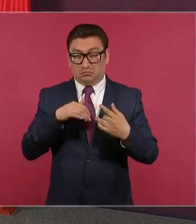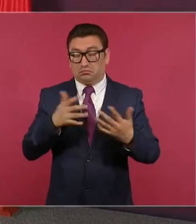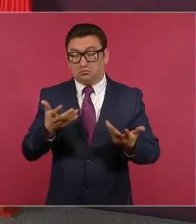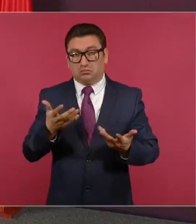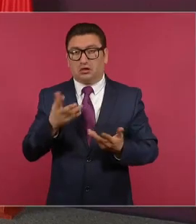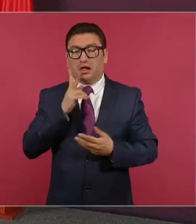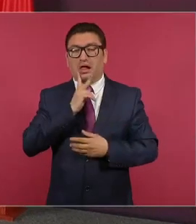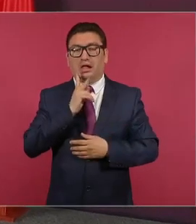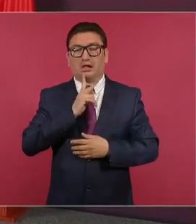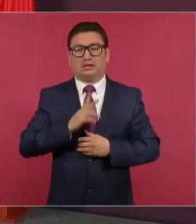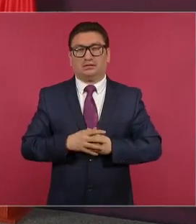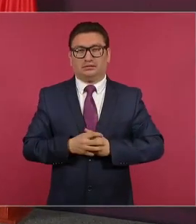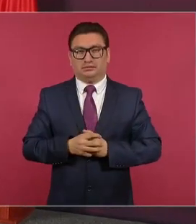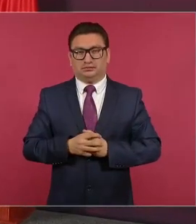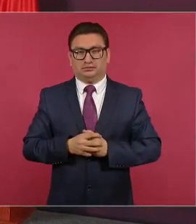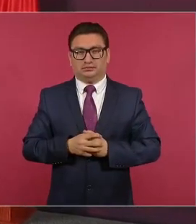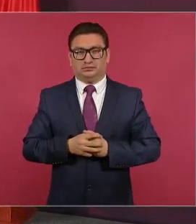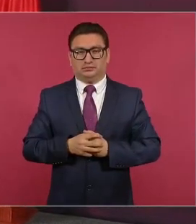de,